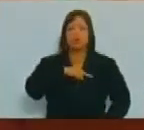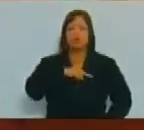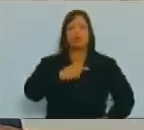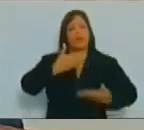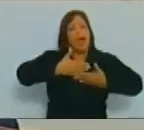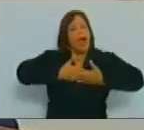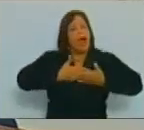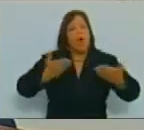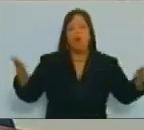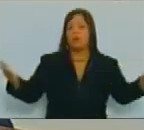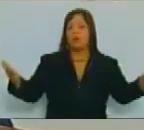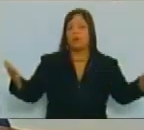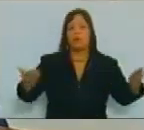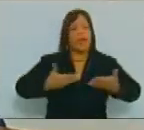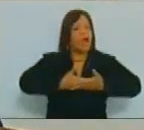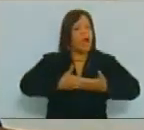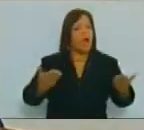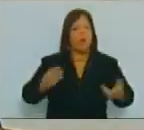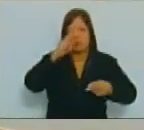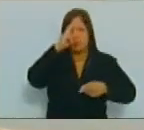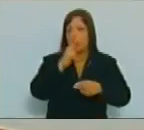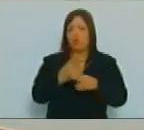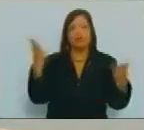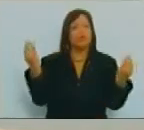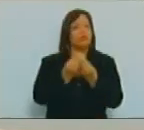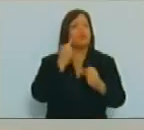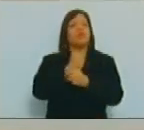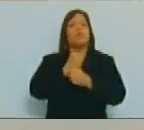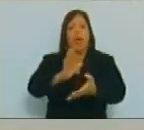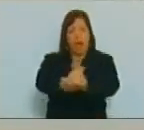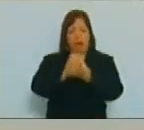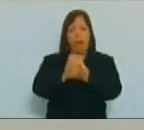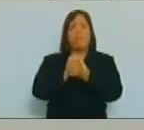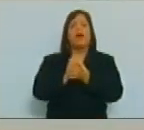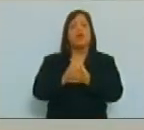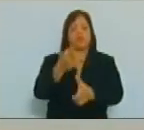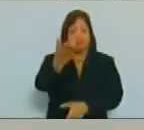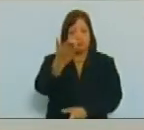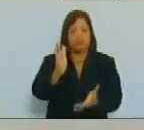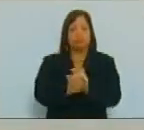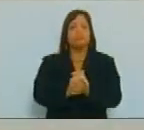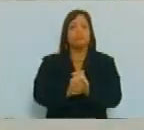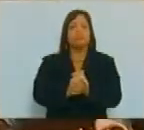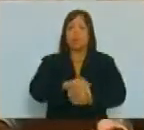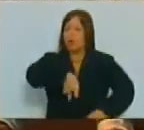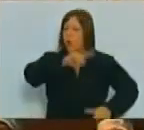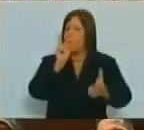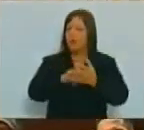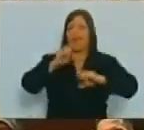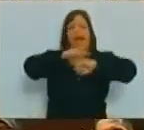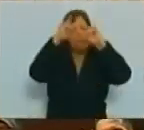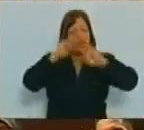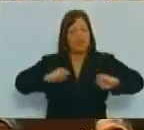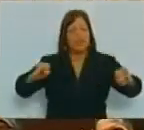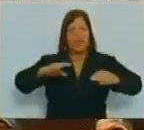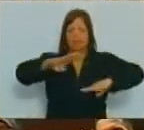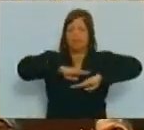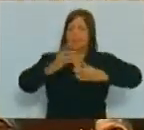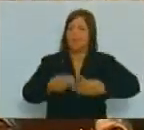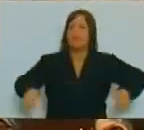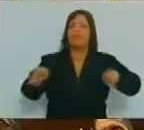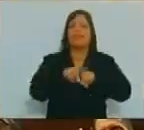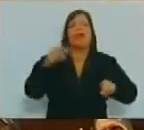orden ya su disposición para trabajar con ustedes de la mano y que le llevemos definitivamente la felicidad y la dignidad al pueblo